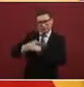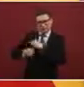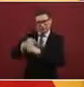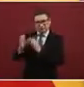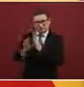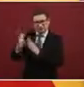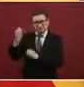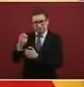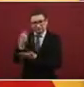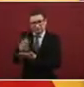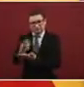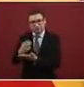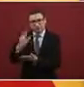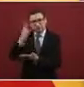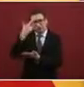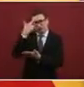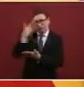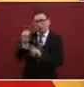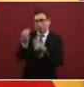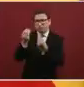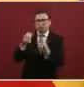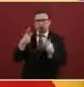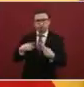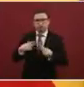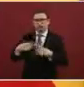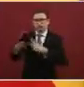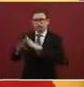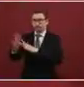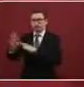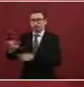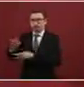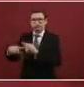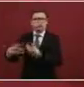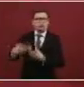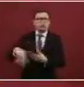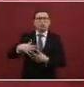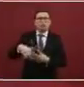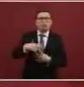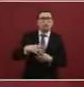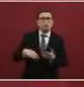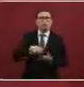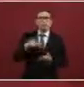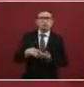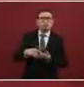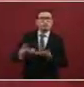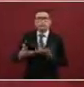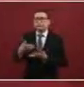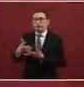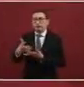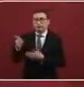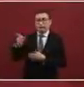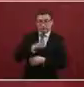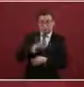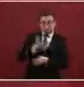Magna, recordamos a esos miles de exiliados que estuvieron durante décadas desperdigados por el mundo y que, sin olvidarse nunca de